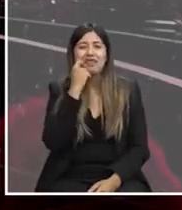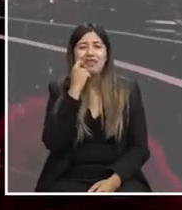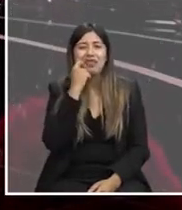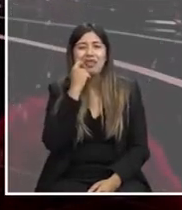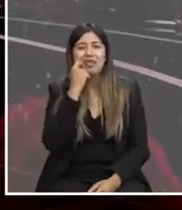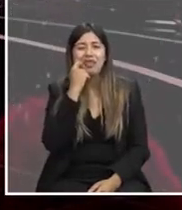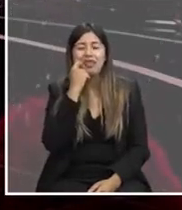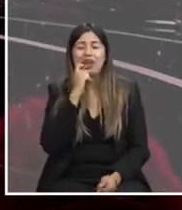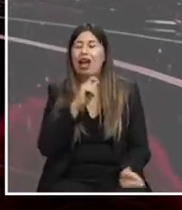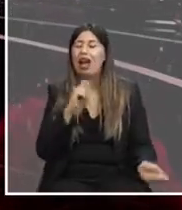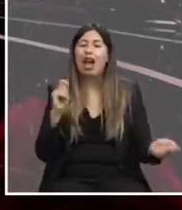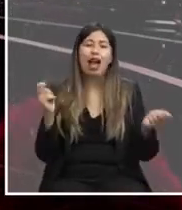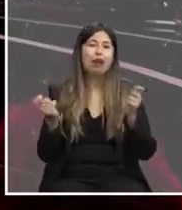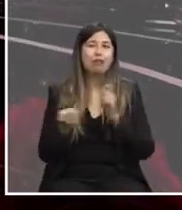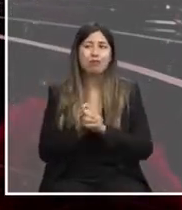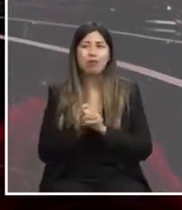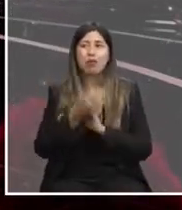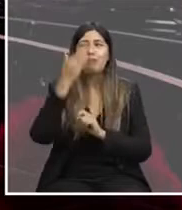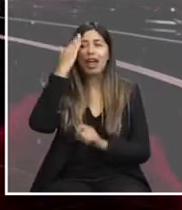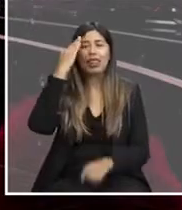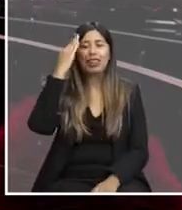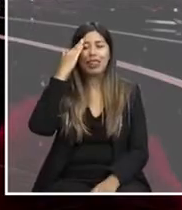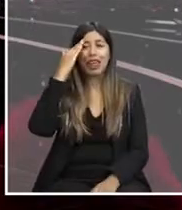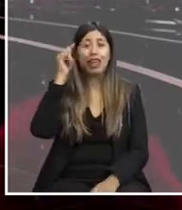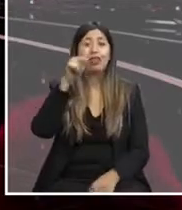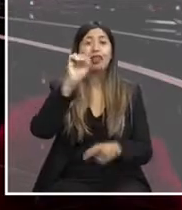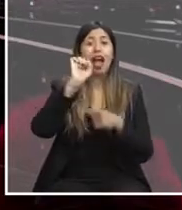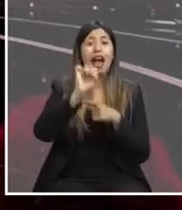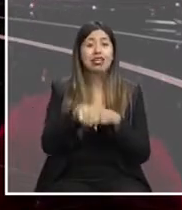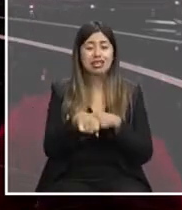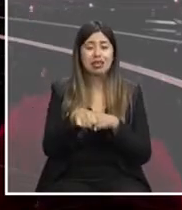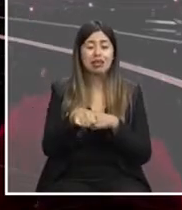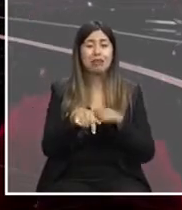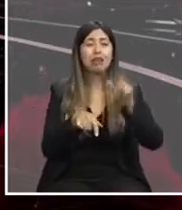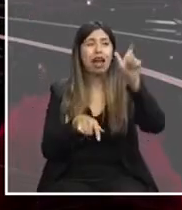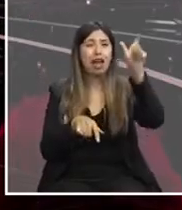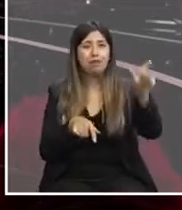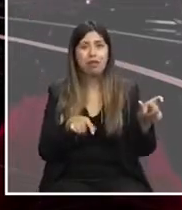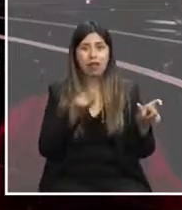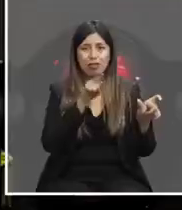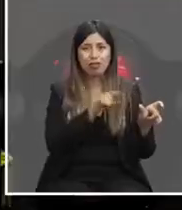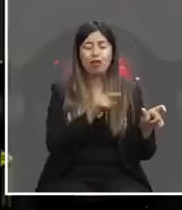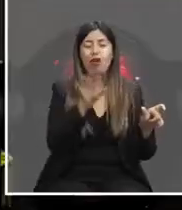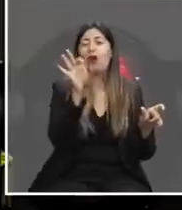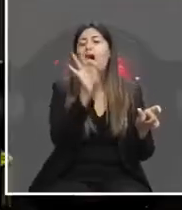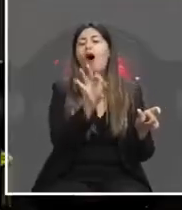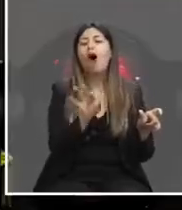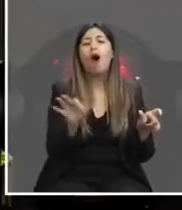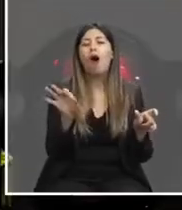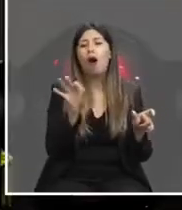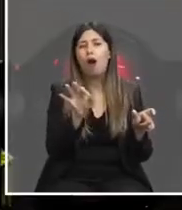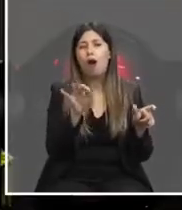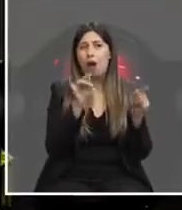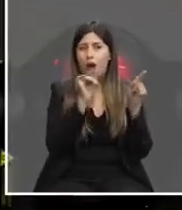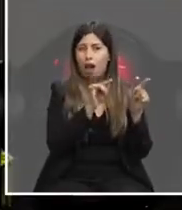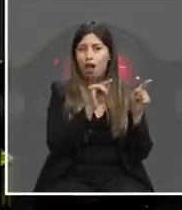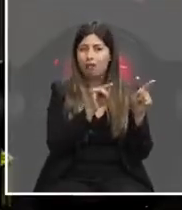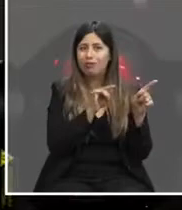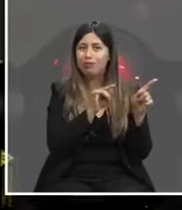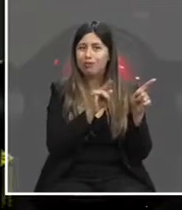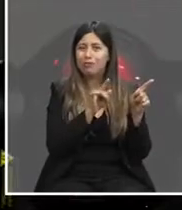dado un cambio mental, porque tú aceptas que esa persona o esa dirección o